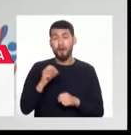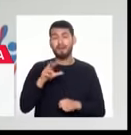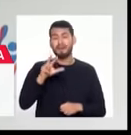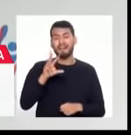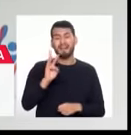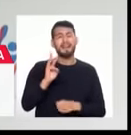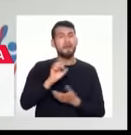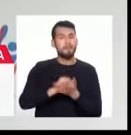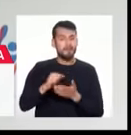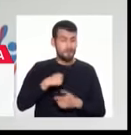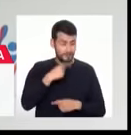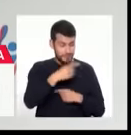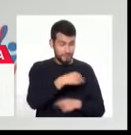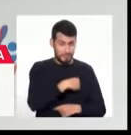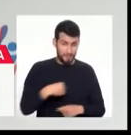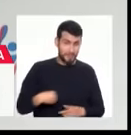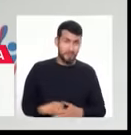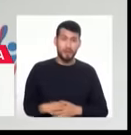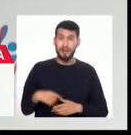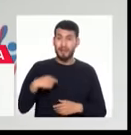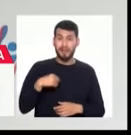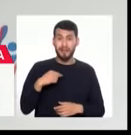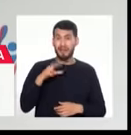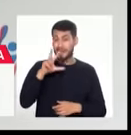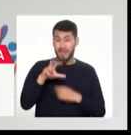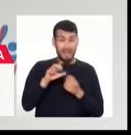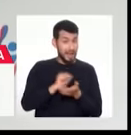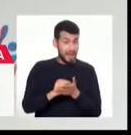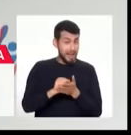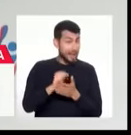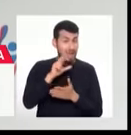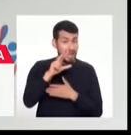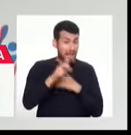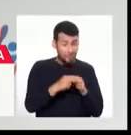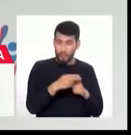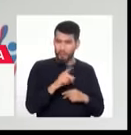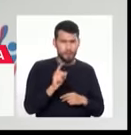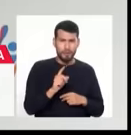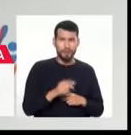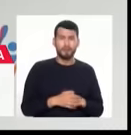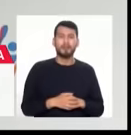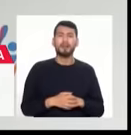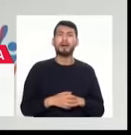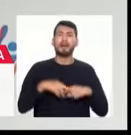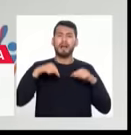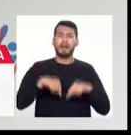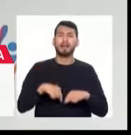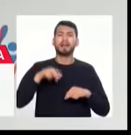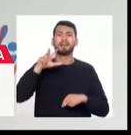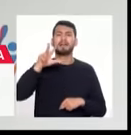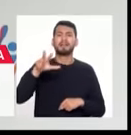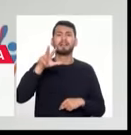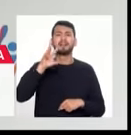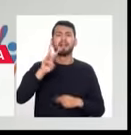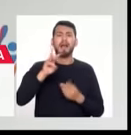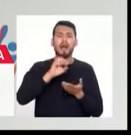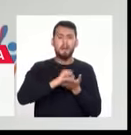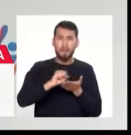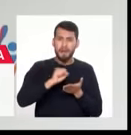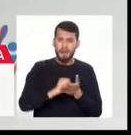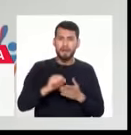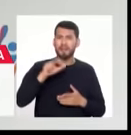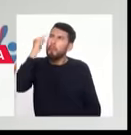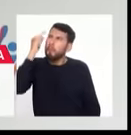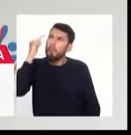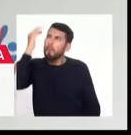19 y 18%, pero el Ejecutivo tiene aún más baja la ejecución. Entonces, yo creo que acá estamos... Irónicamente, el